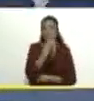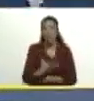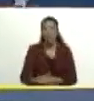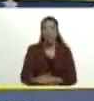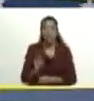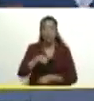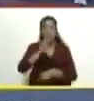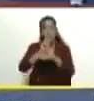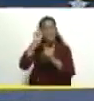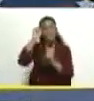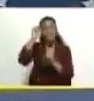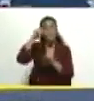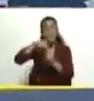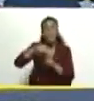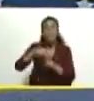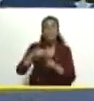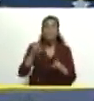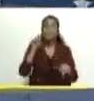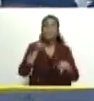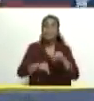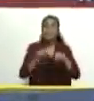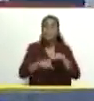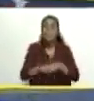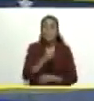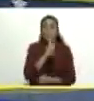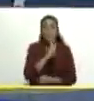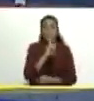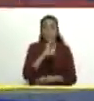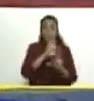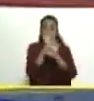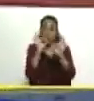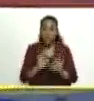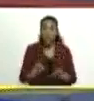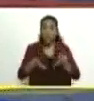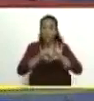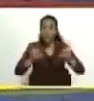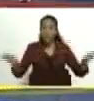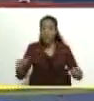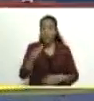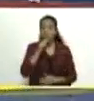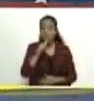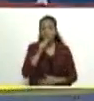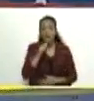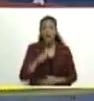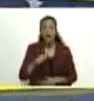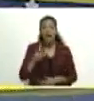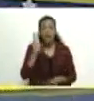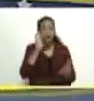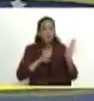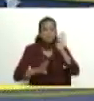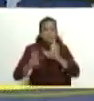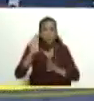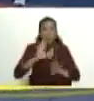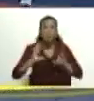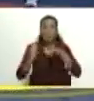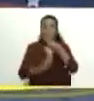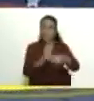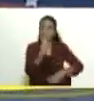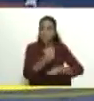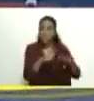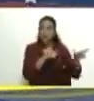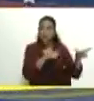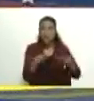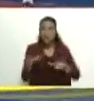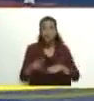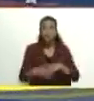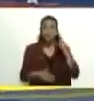de los puntos críticos es la fractura de tuberías de agua servida. Donde ya está en ejecución. Ya